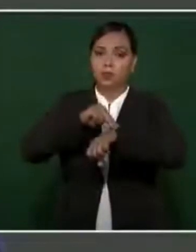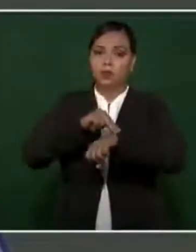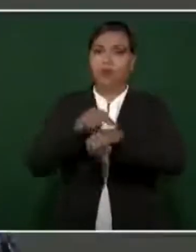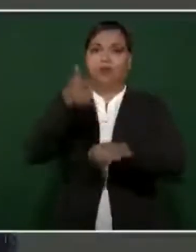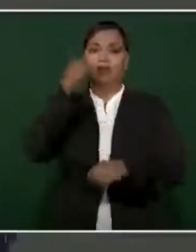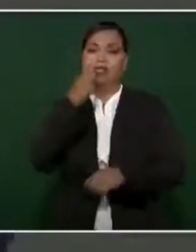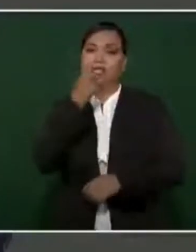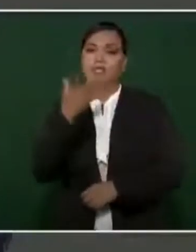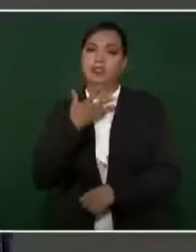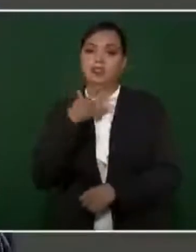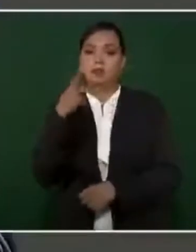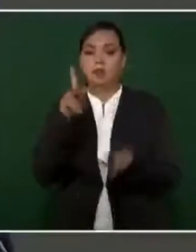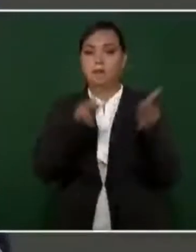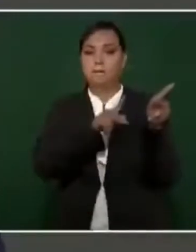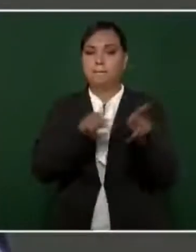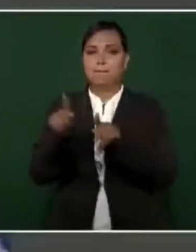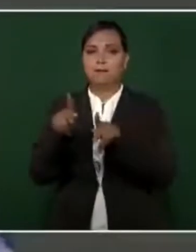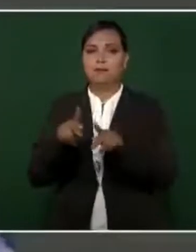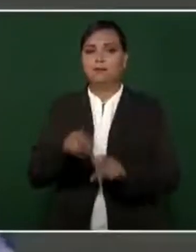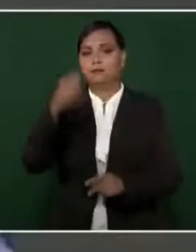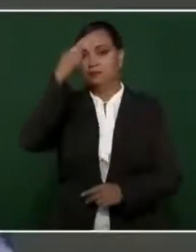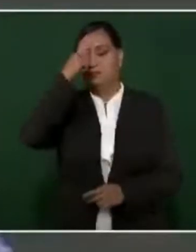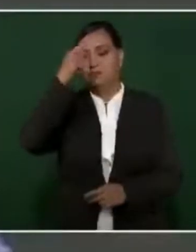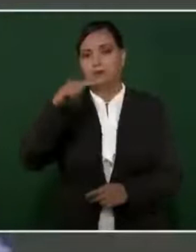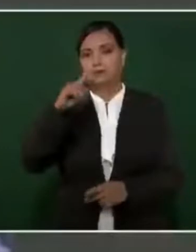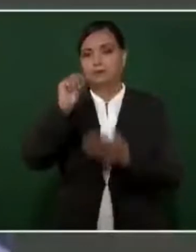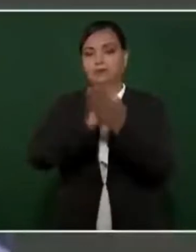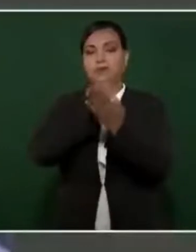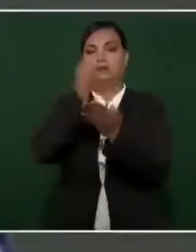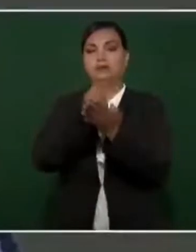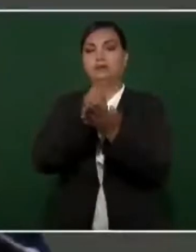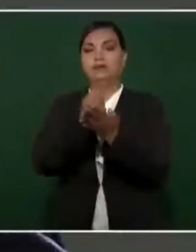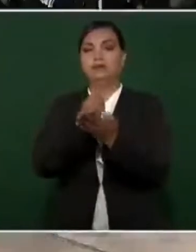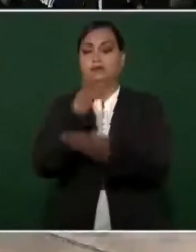plan para Tamaulipas y él puede